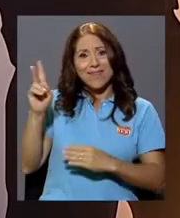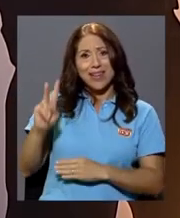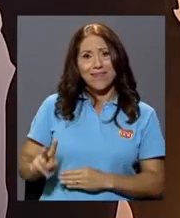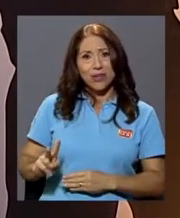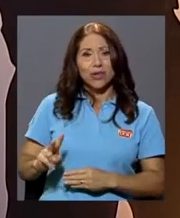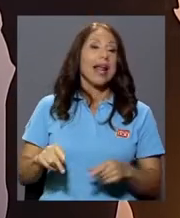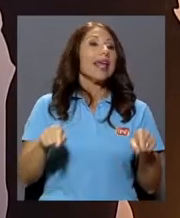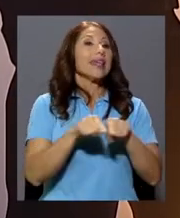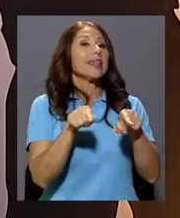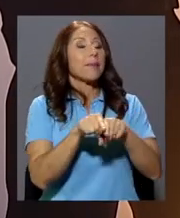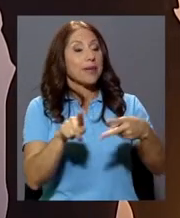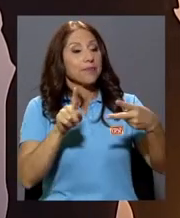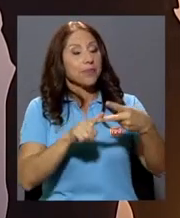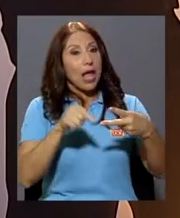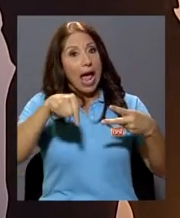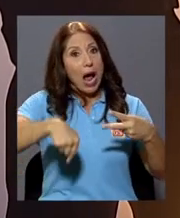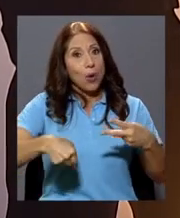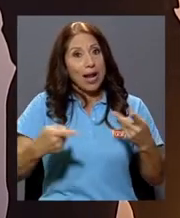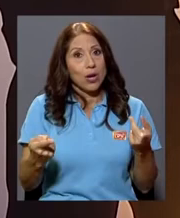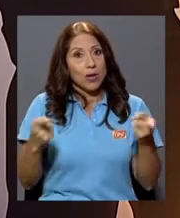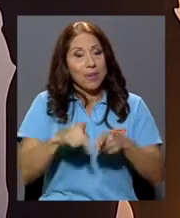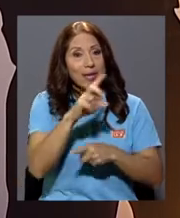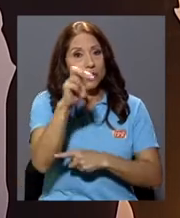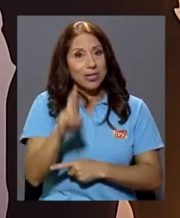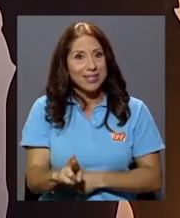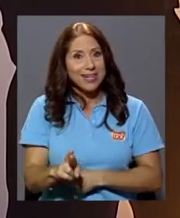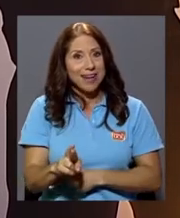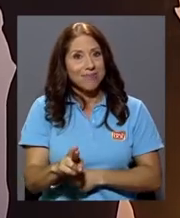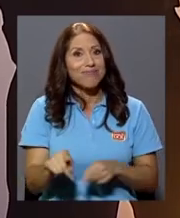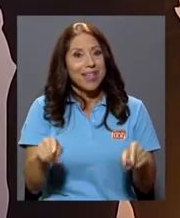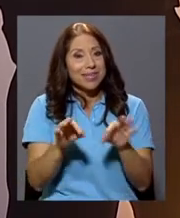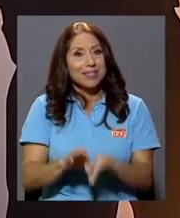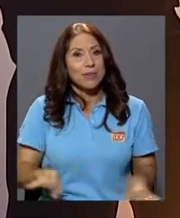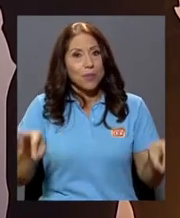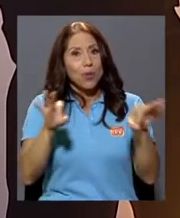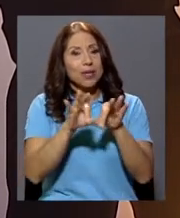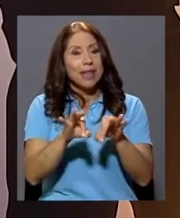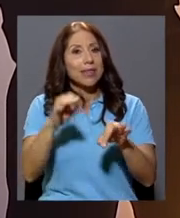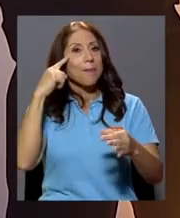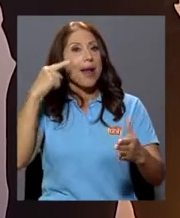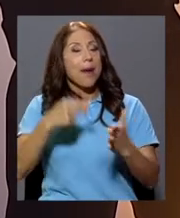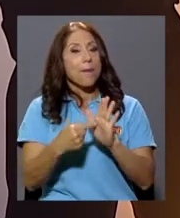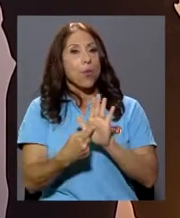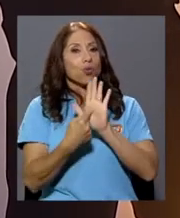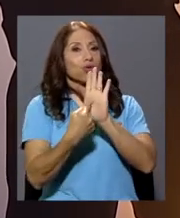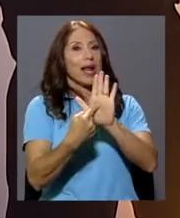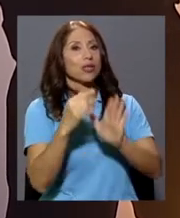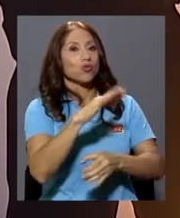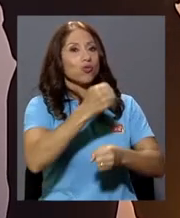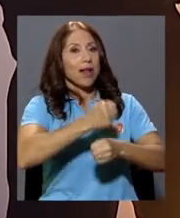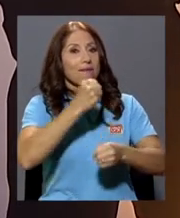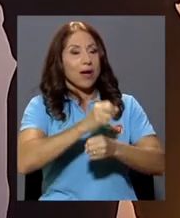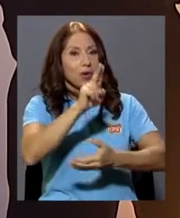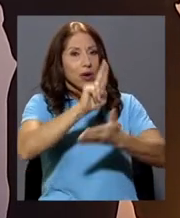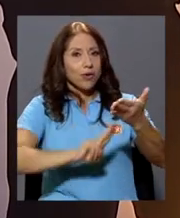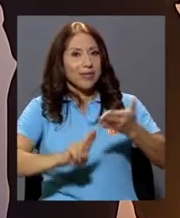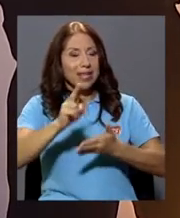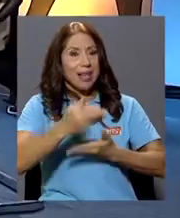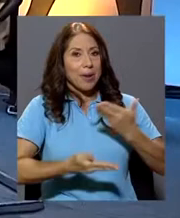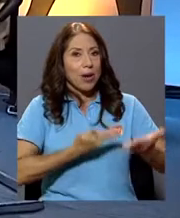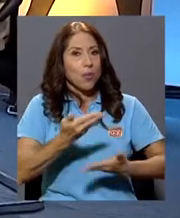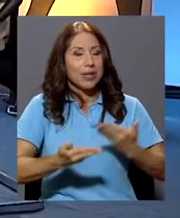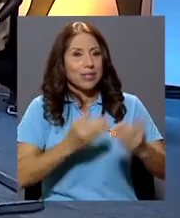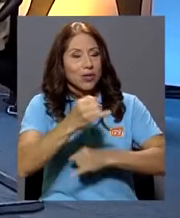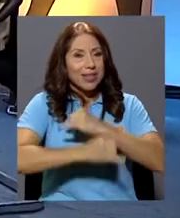caso costarricense también, que creo que es importante ponerlo en el marco, sobre todo el trabajo que está haciendo usted en la Universidad para la Cooperación Internacional,